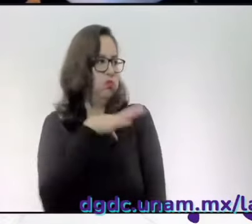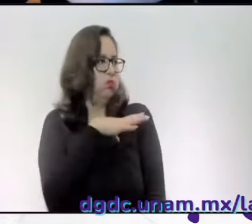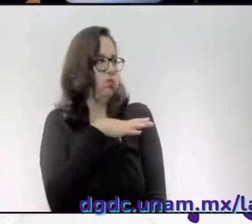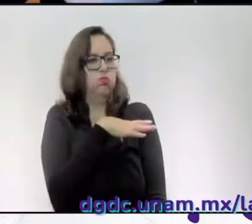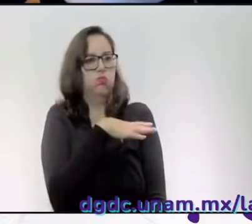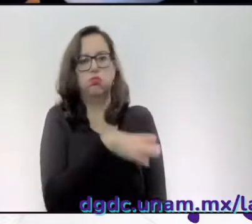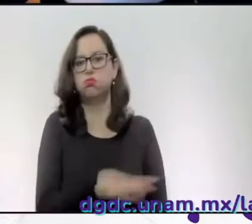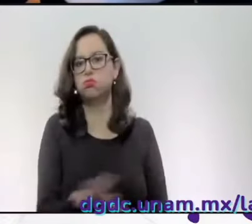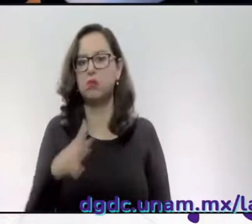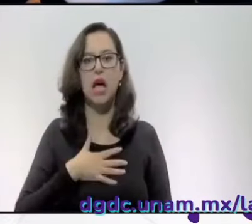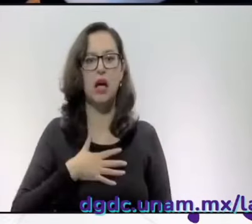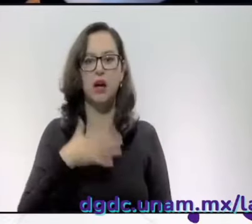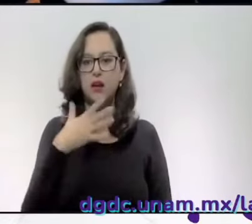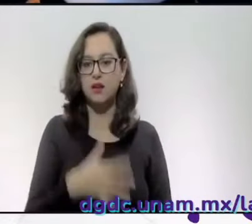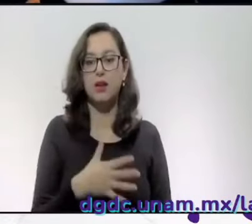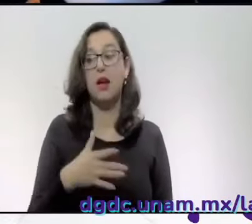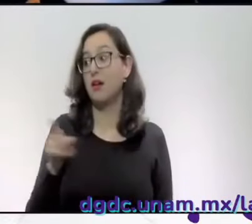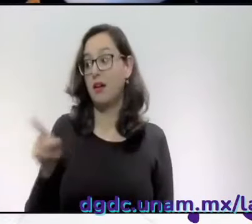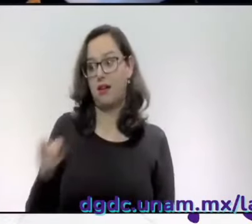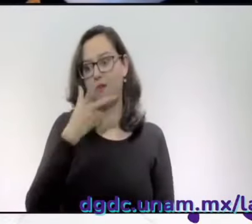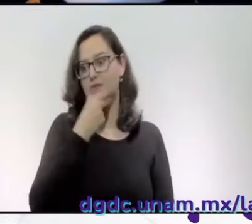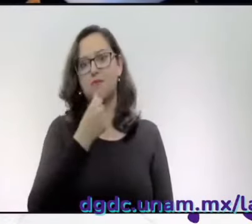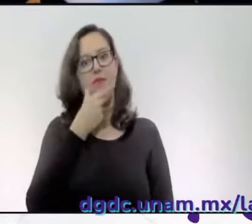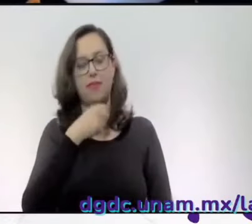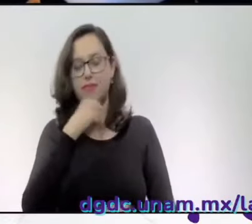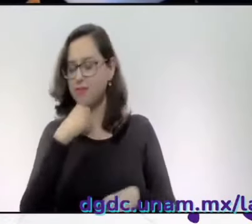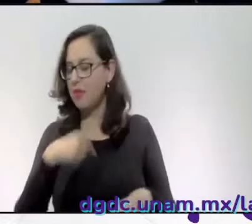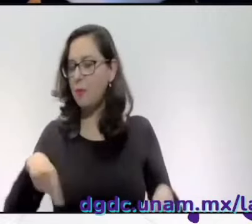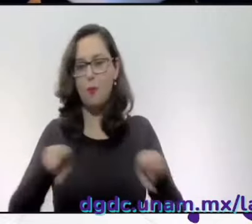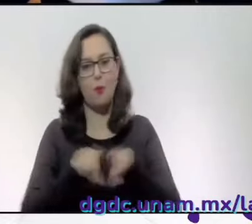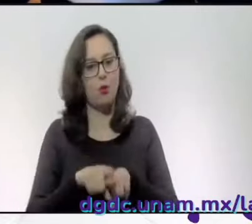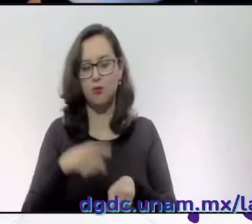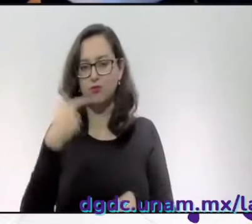Porque Einstein tampoco quería aceptar esta idea, ¿no? Entonces sí tomó mucho tiempo.